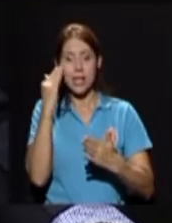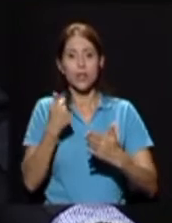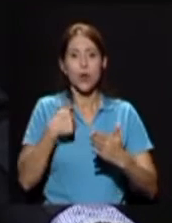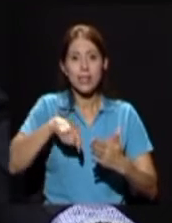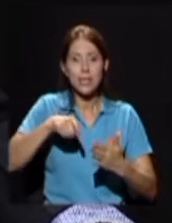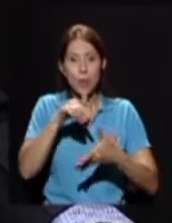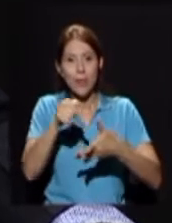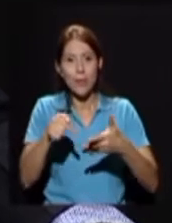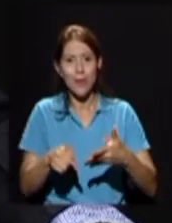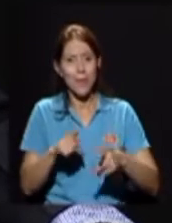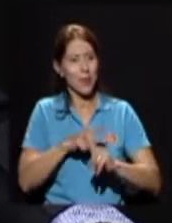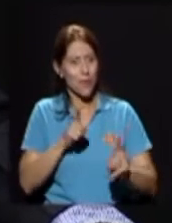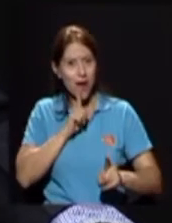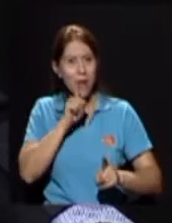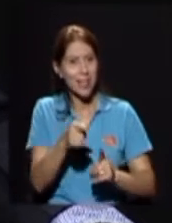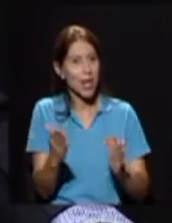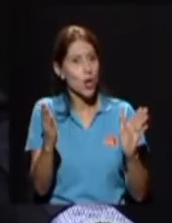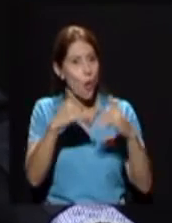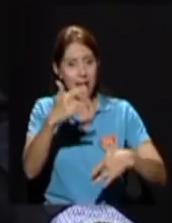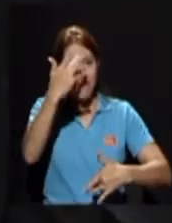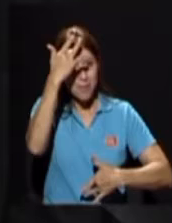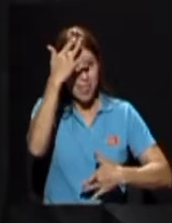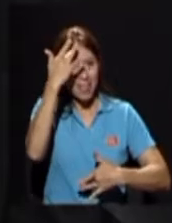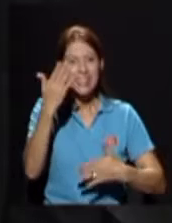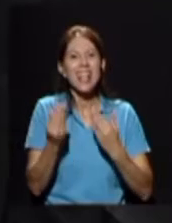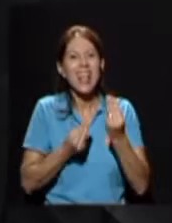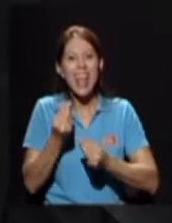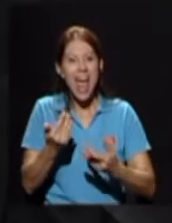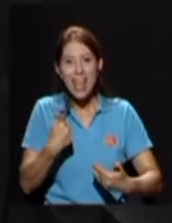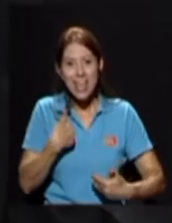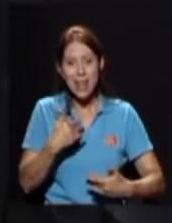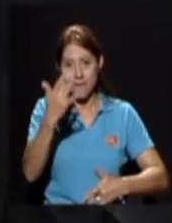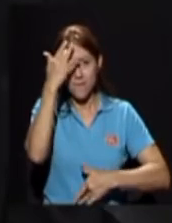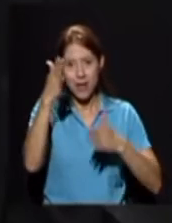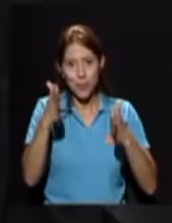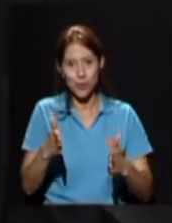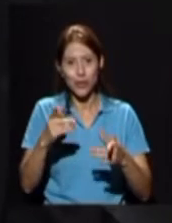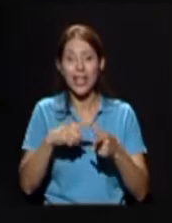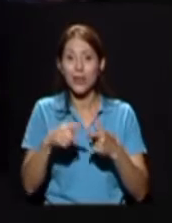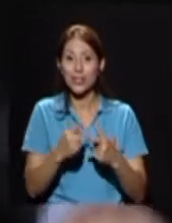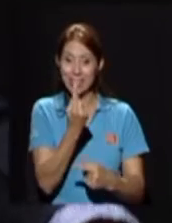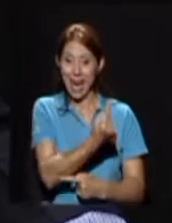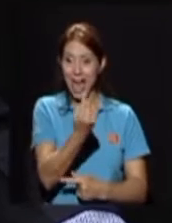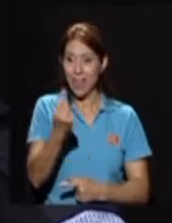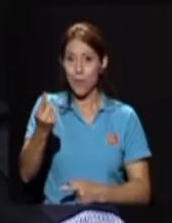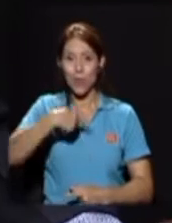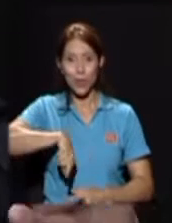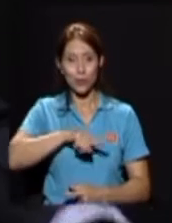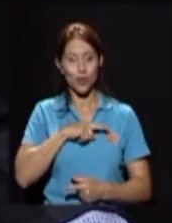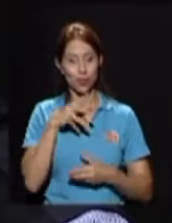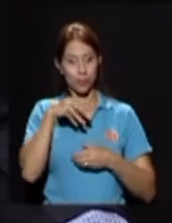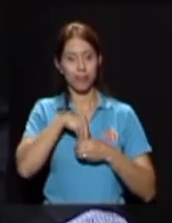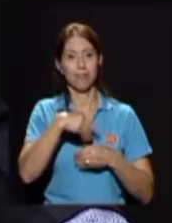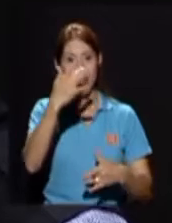hay enfermedades, lo que hay es enfermos. Entonces, cada uno de nosotros tiene las propias patologías,